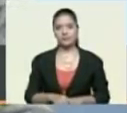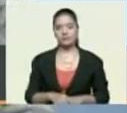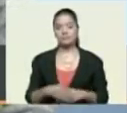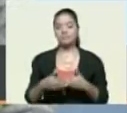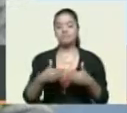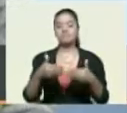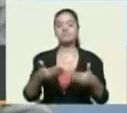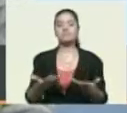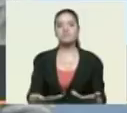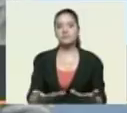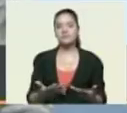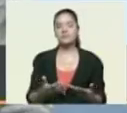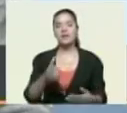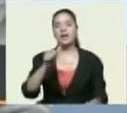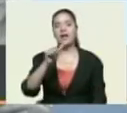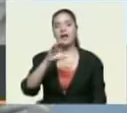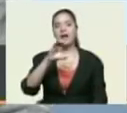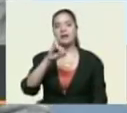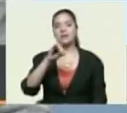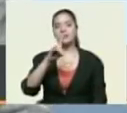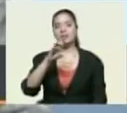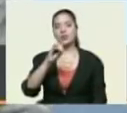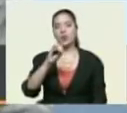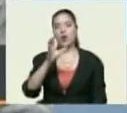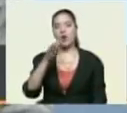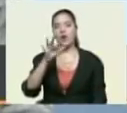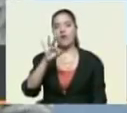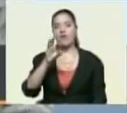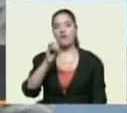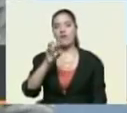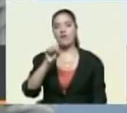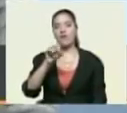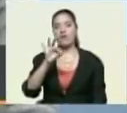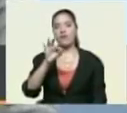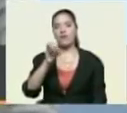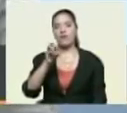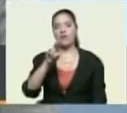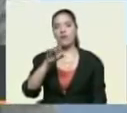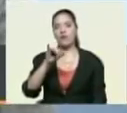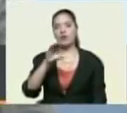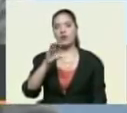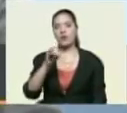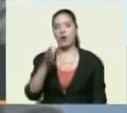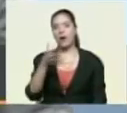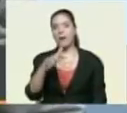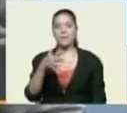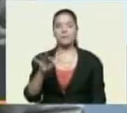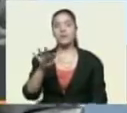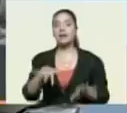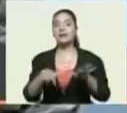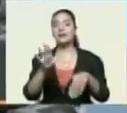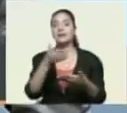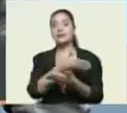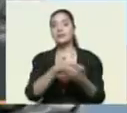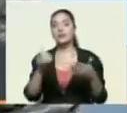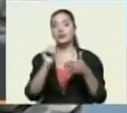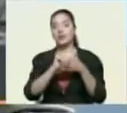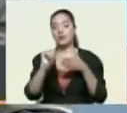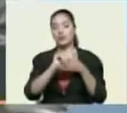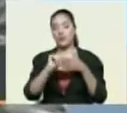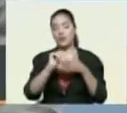producto ácido fosfórico, divisas liquidadas aproximadamente 15 millones de